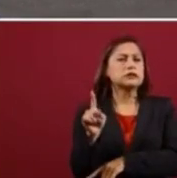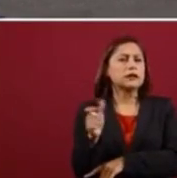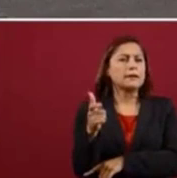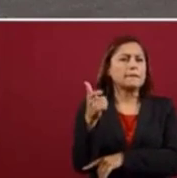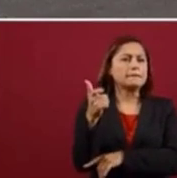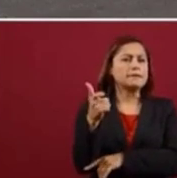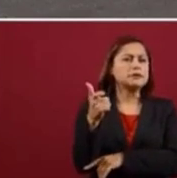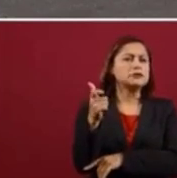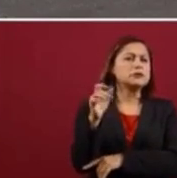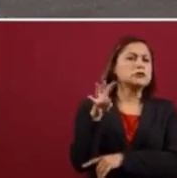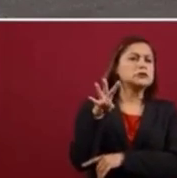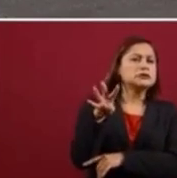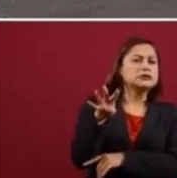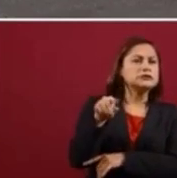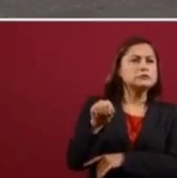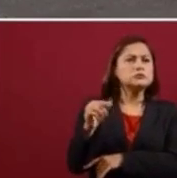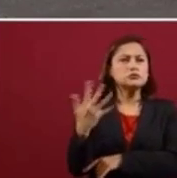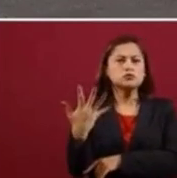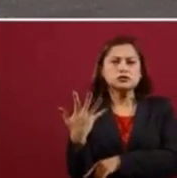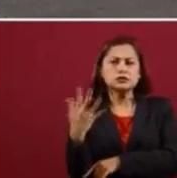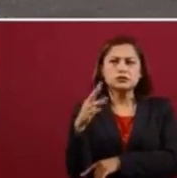19 8